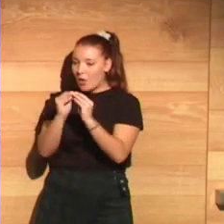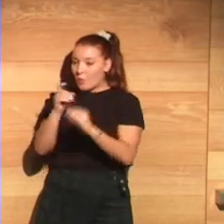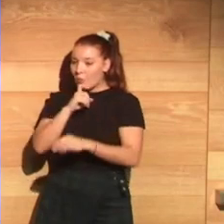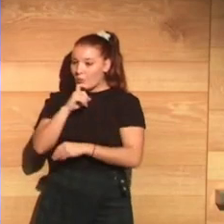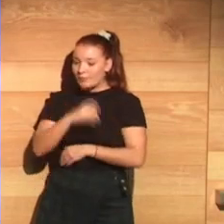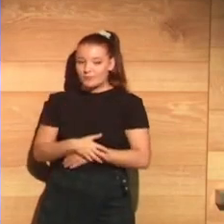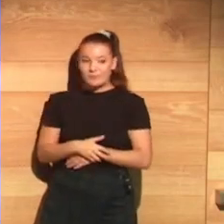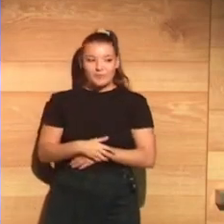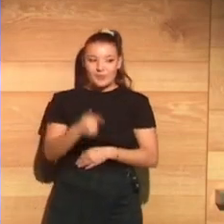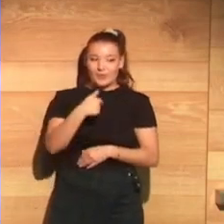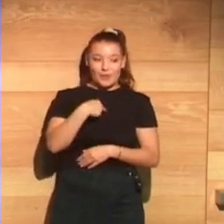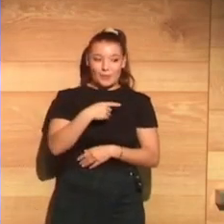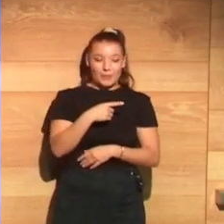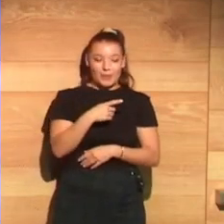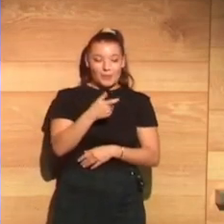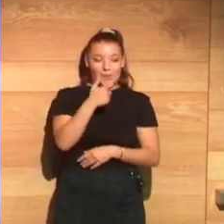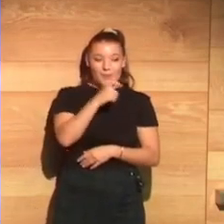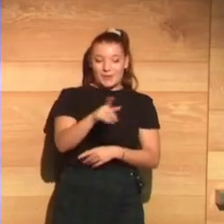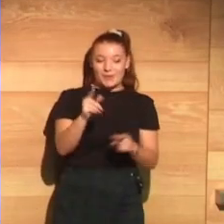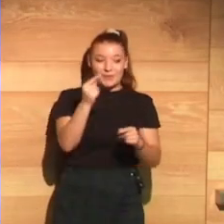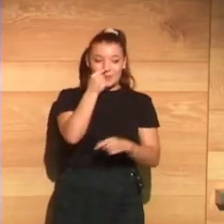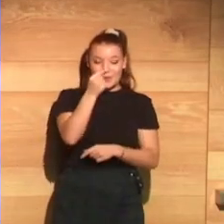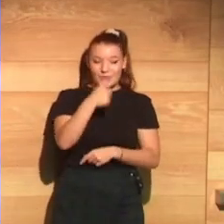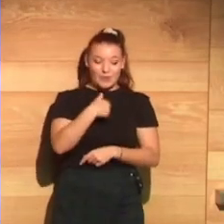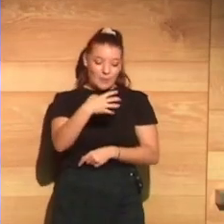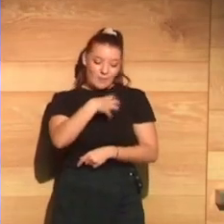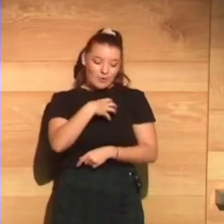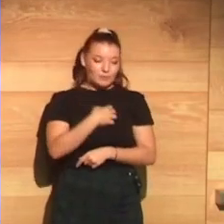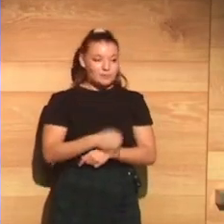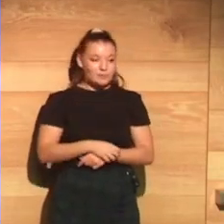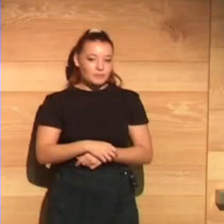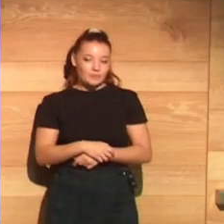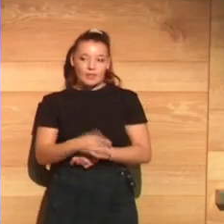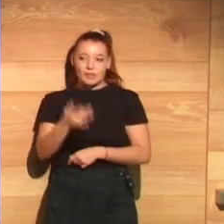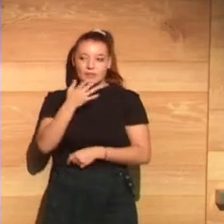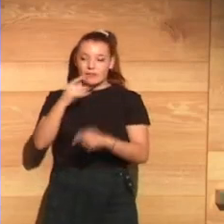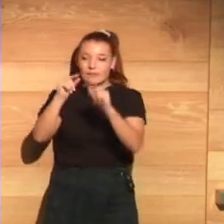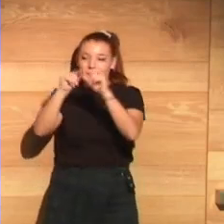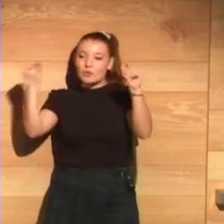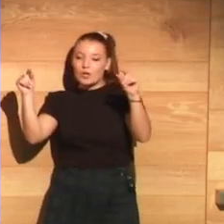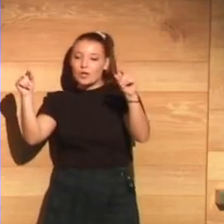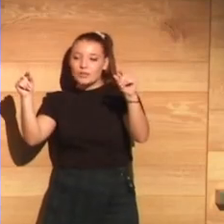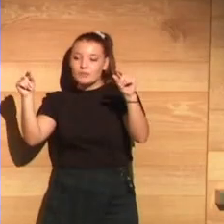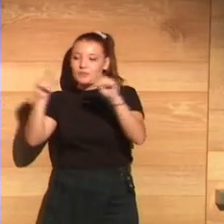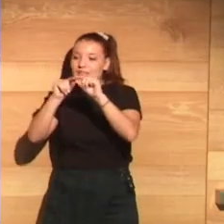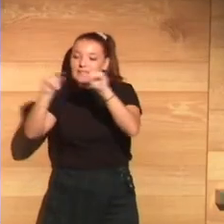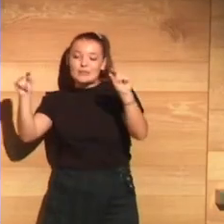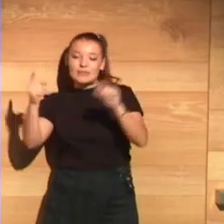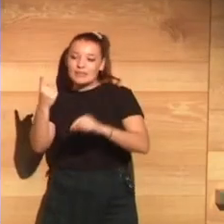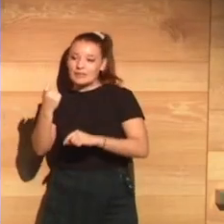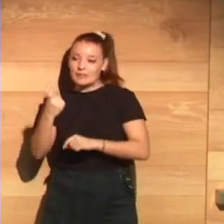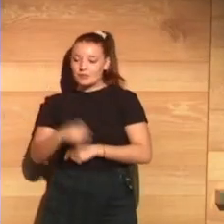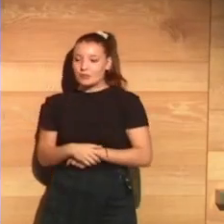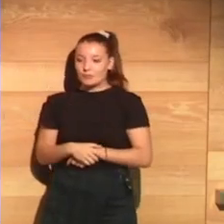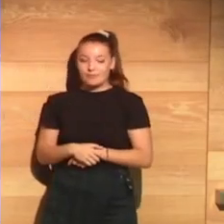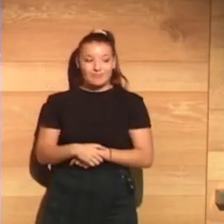así en pocas palabras? Es que, como has visto, yo lo de las pocas palabras no me sale.